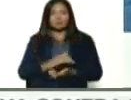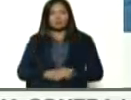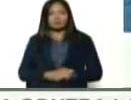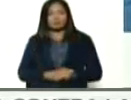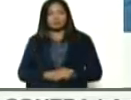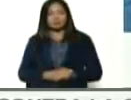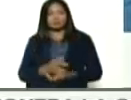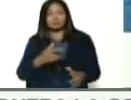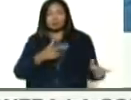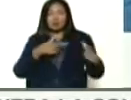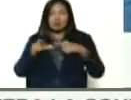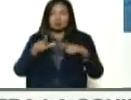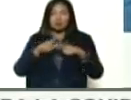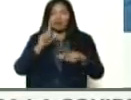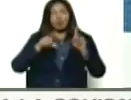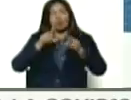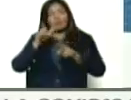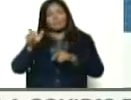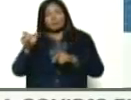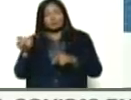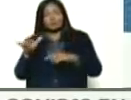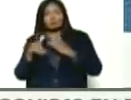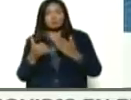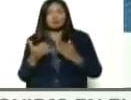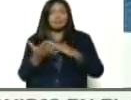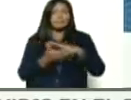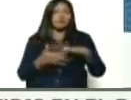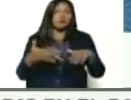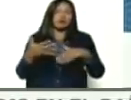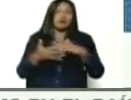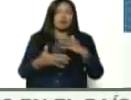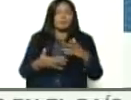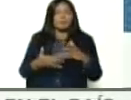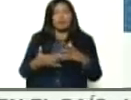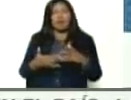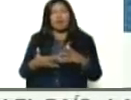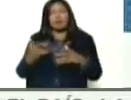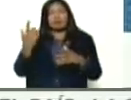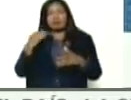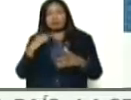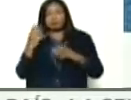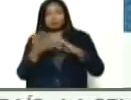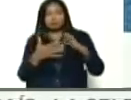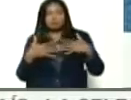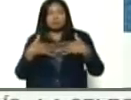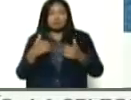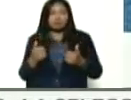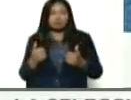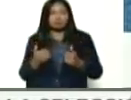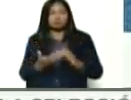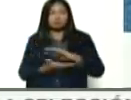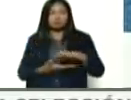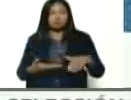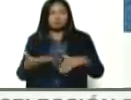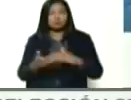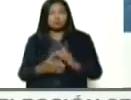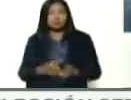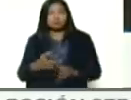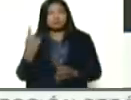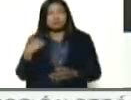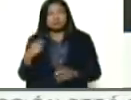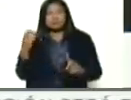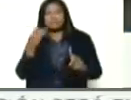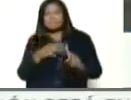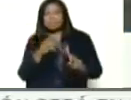están en lista algunas personas que tienen problemas de insuficiencia renal que están en diálisis que se pueden complicar algunas personas que viven con vih